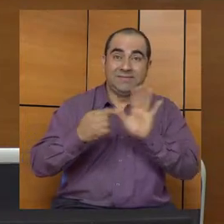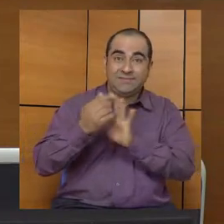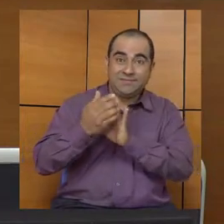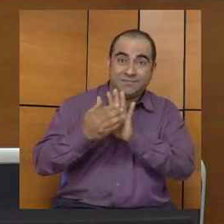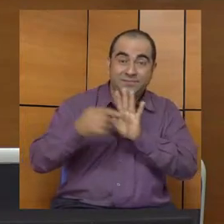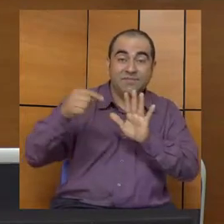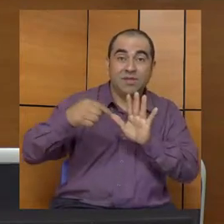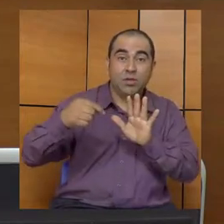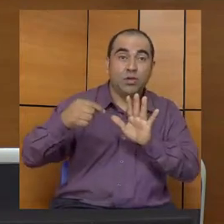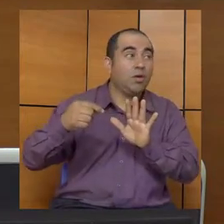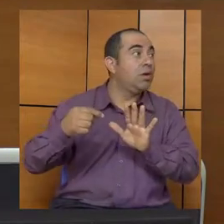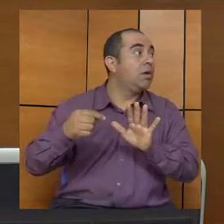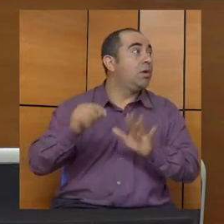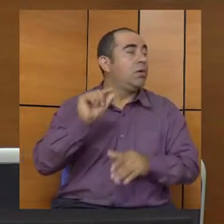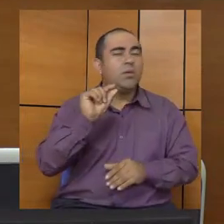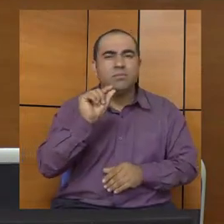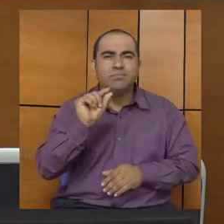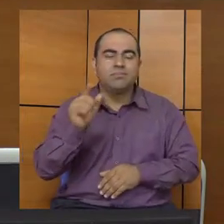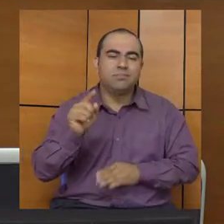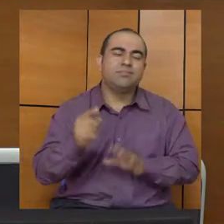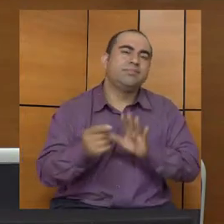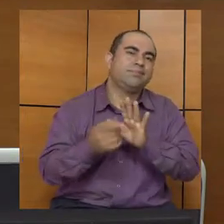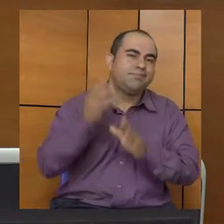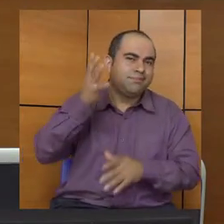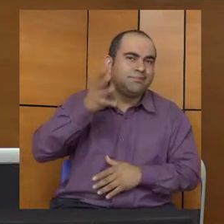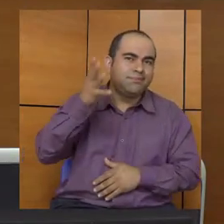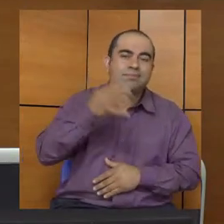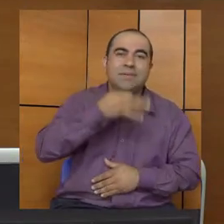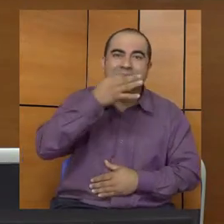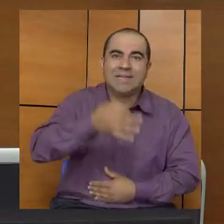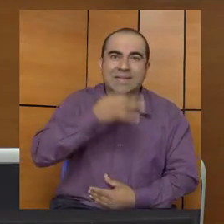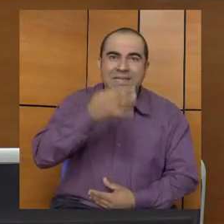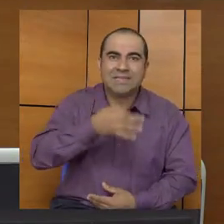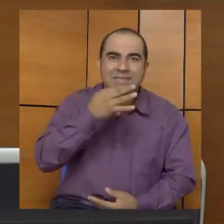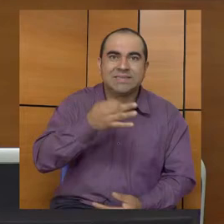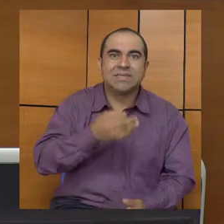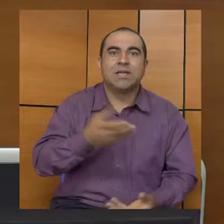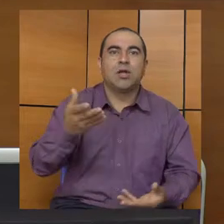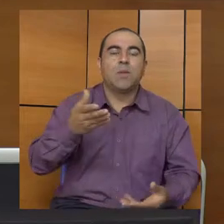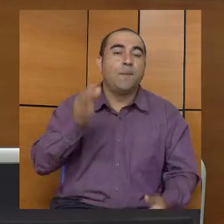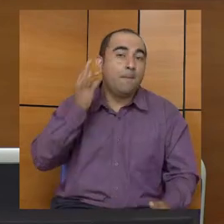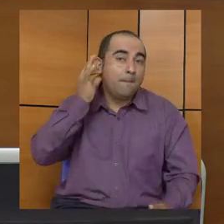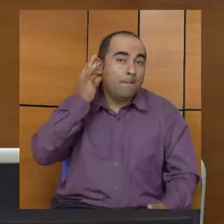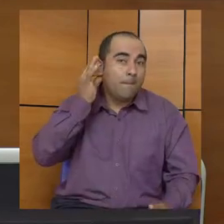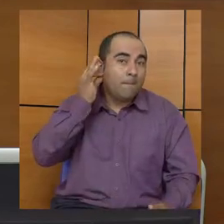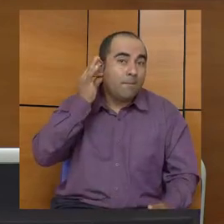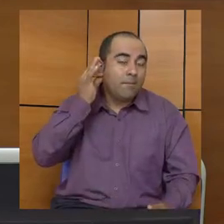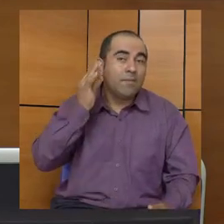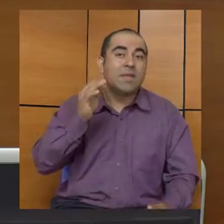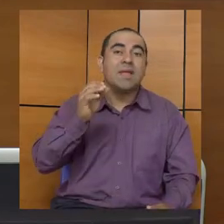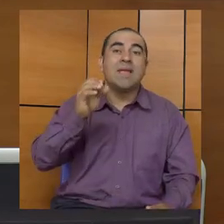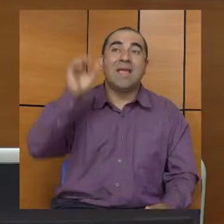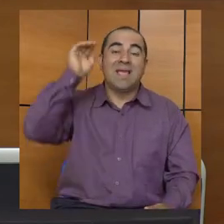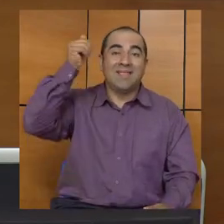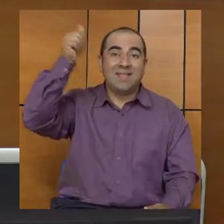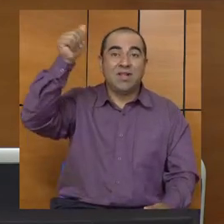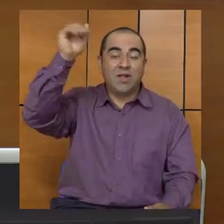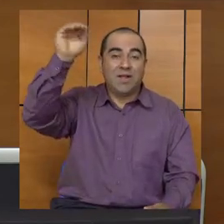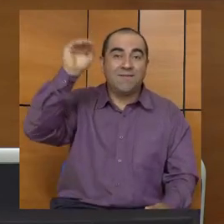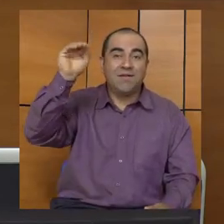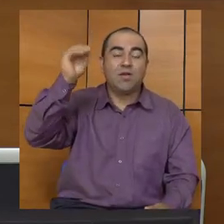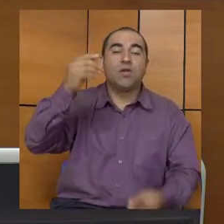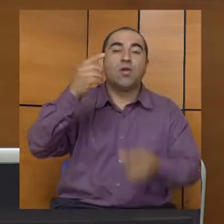que traigo un poco va en la línea de las palabras de la señora vicerrectora y del